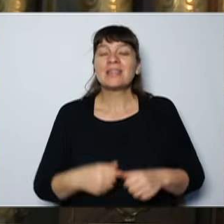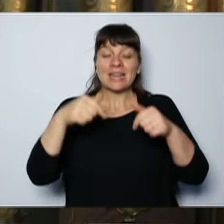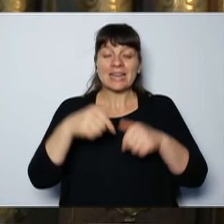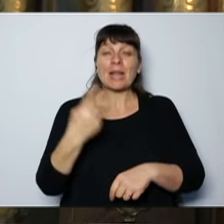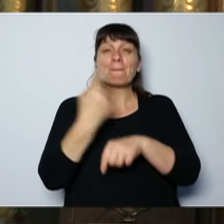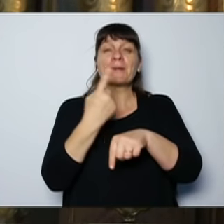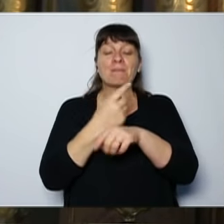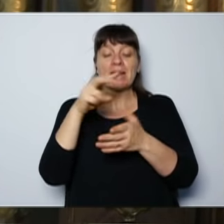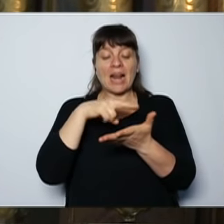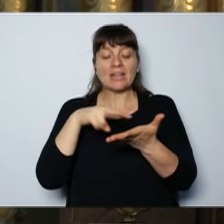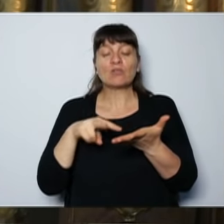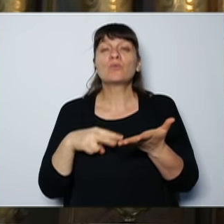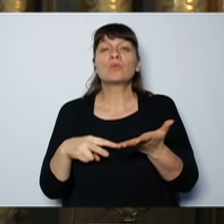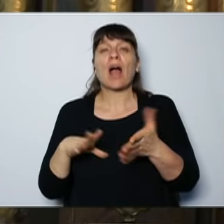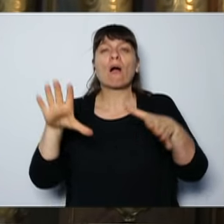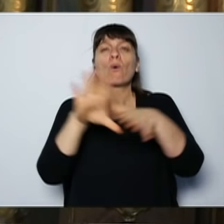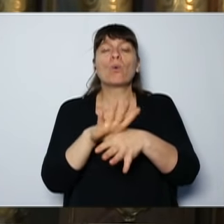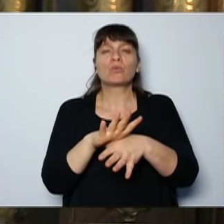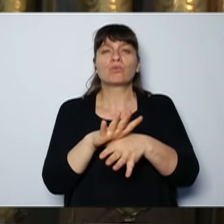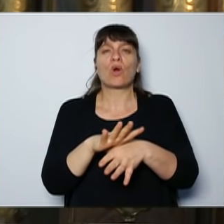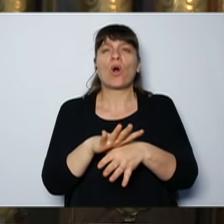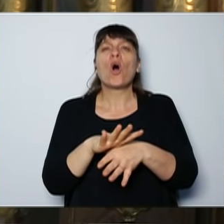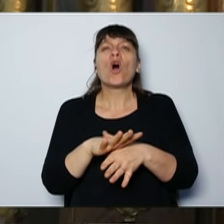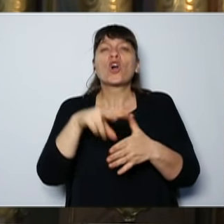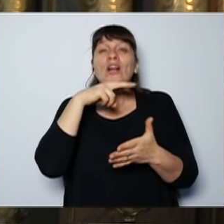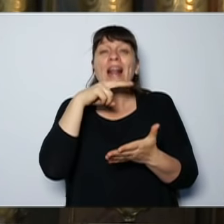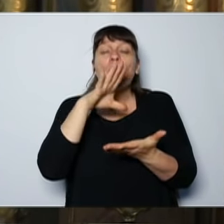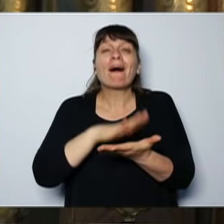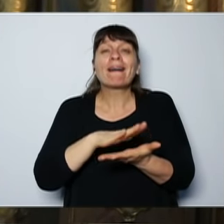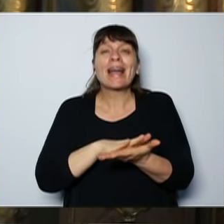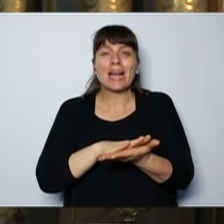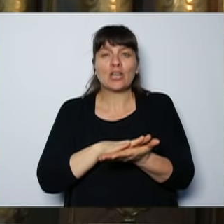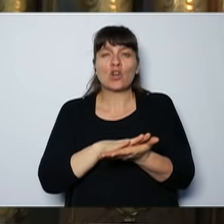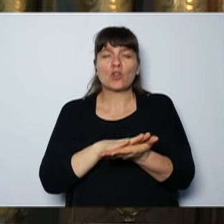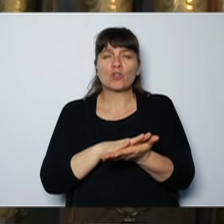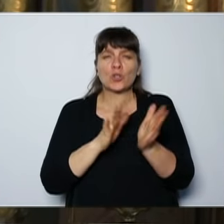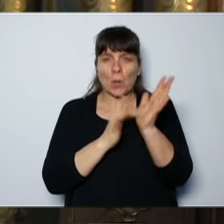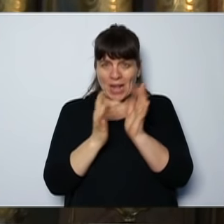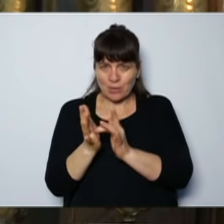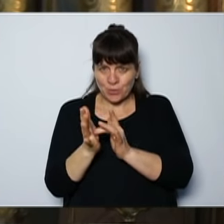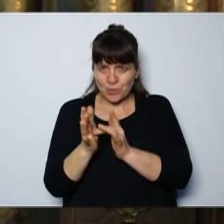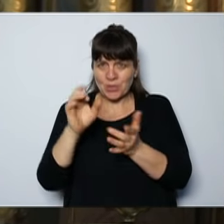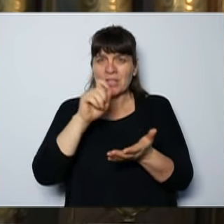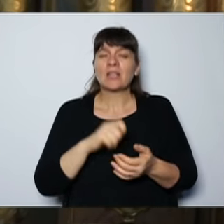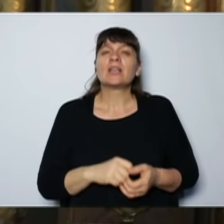Esta primera lectura coincide con el Evangelio que hemos escuchado,